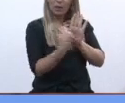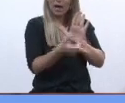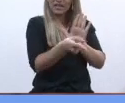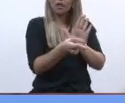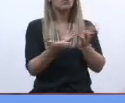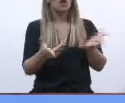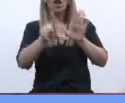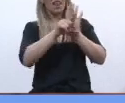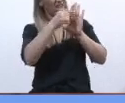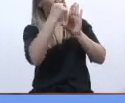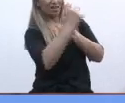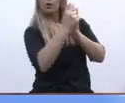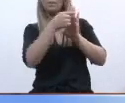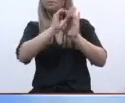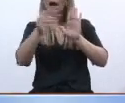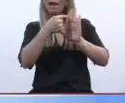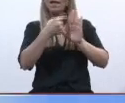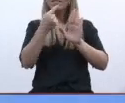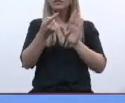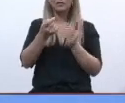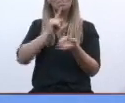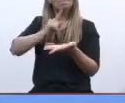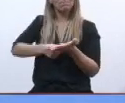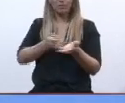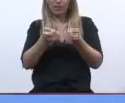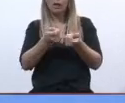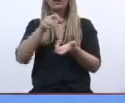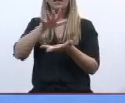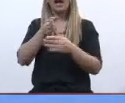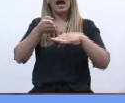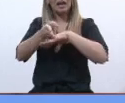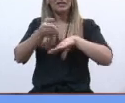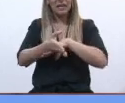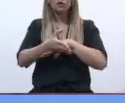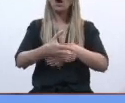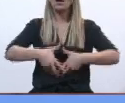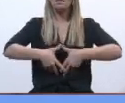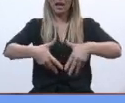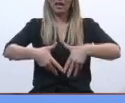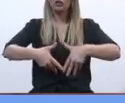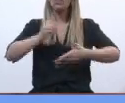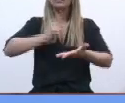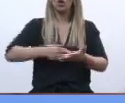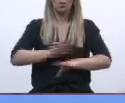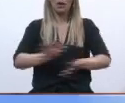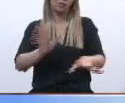empieza mal porque su objeto dice regular el acceso a la interrupción voluntaria del embarazo, léase